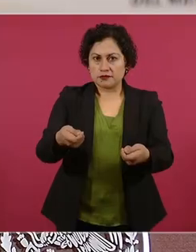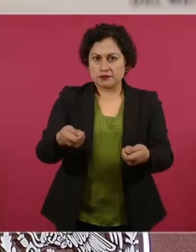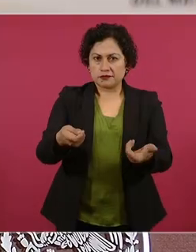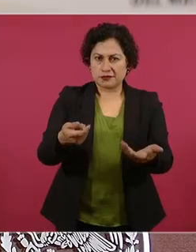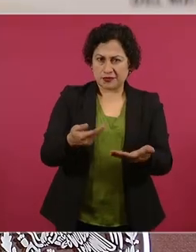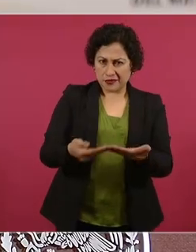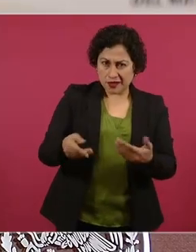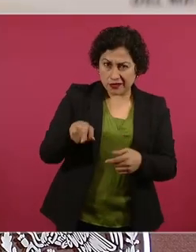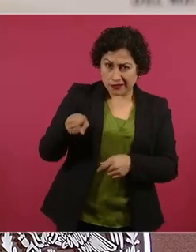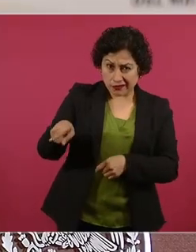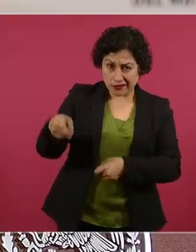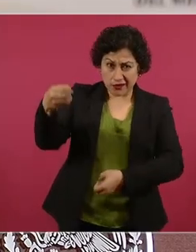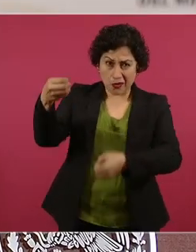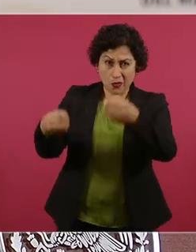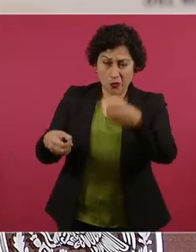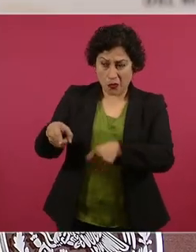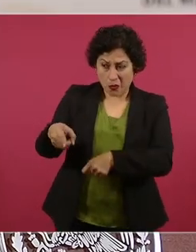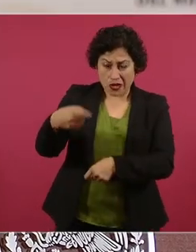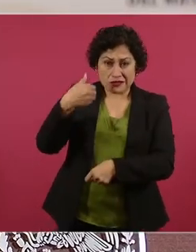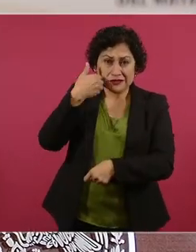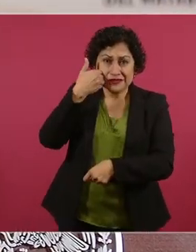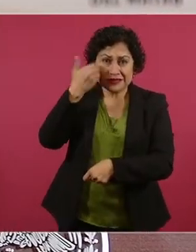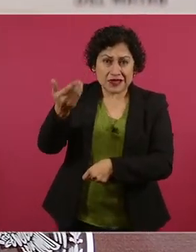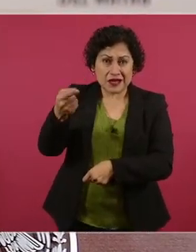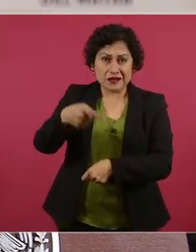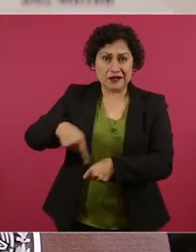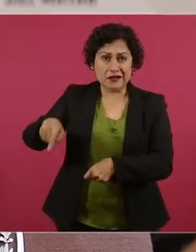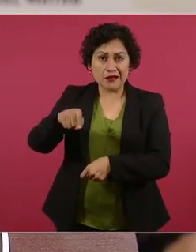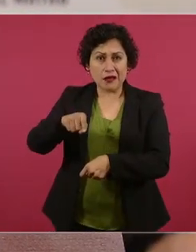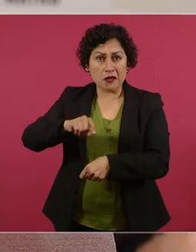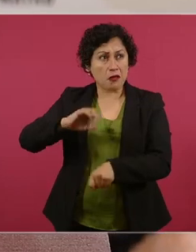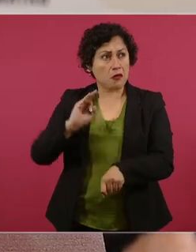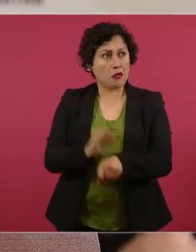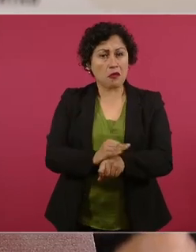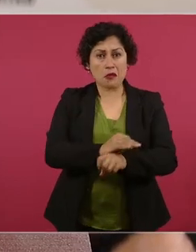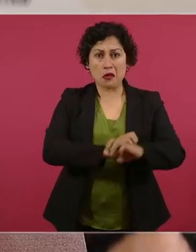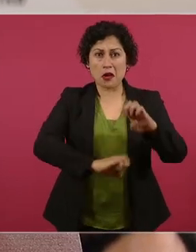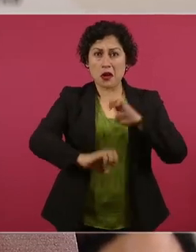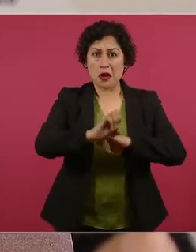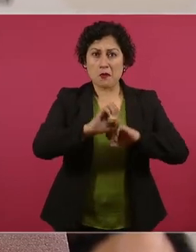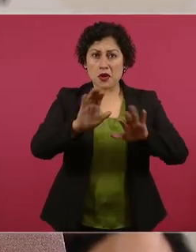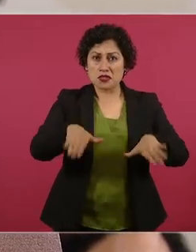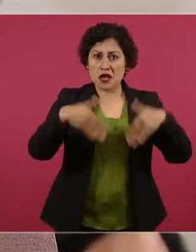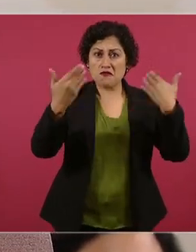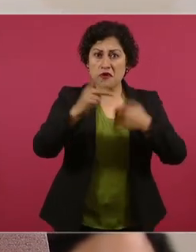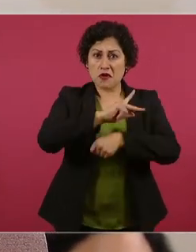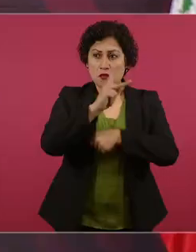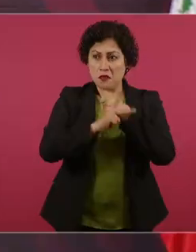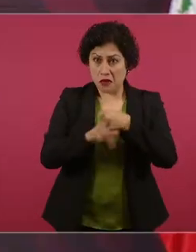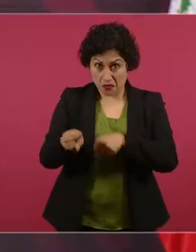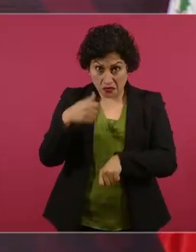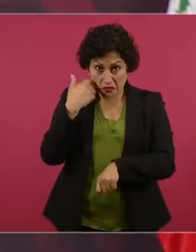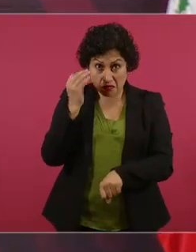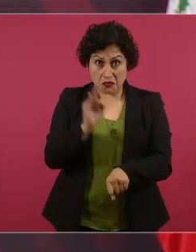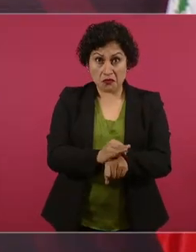jueces, magistrados, ministros, lacayos de intereses extranjeros.